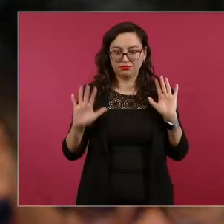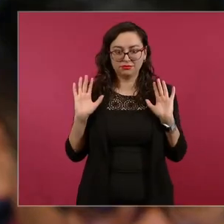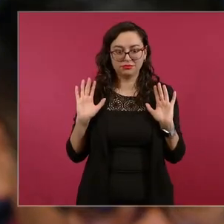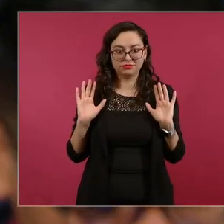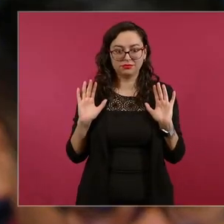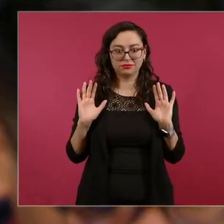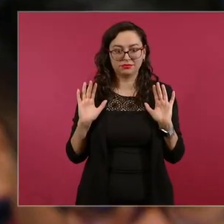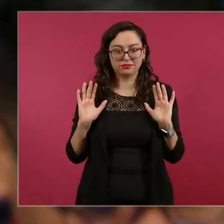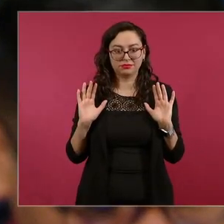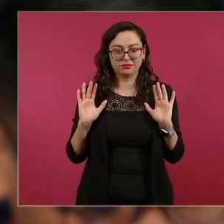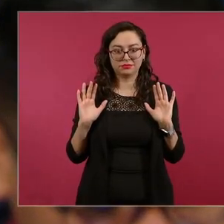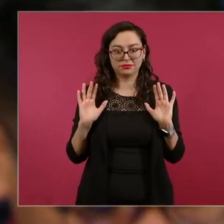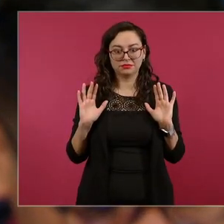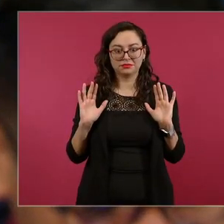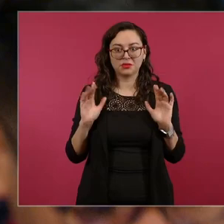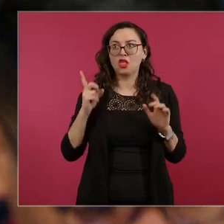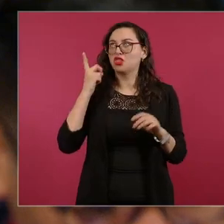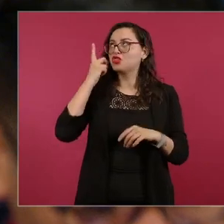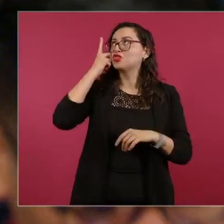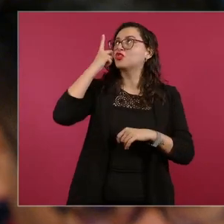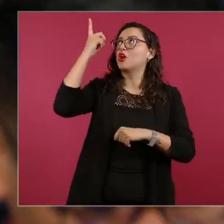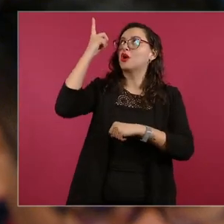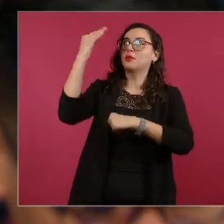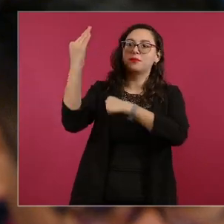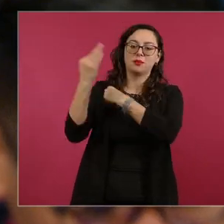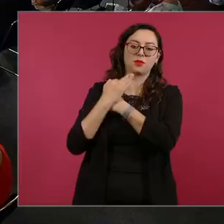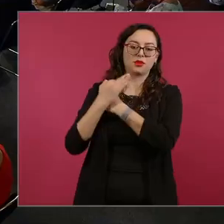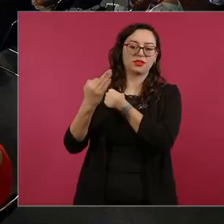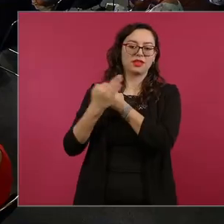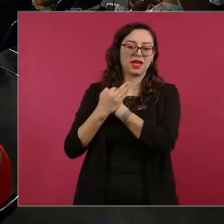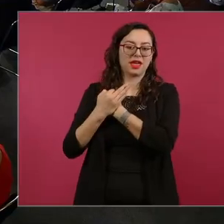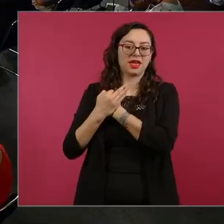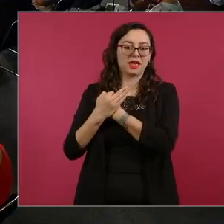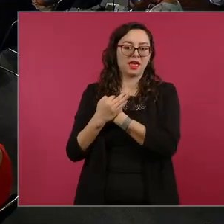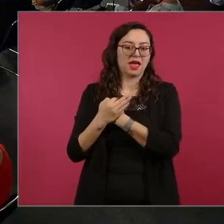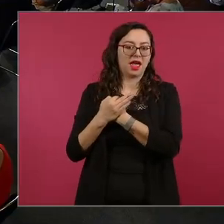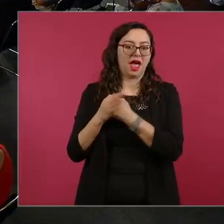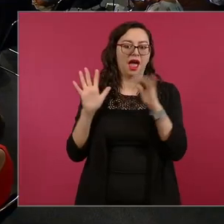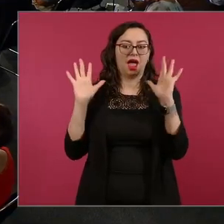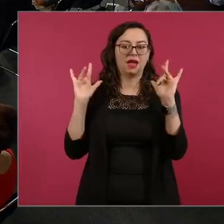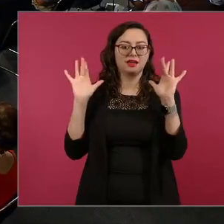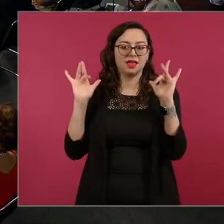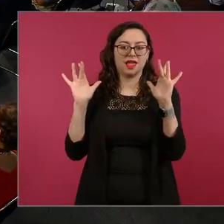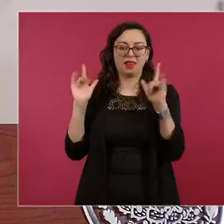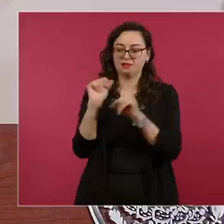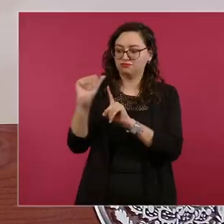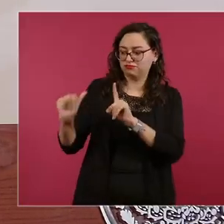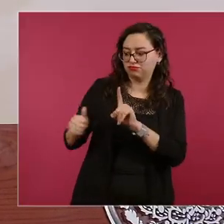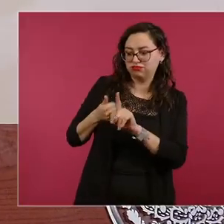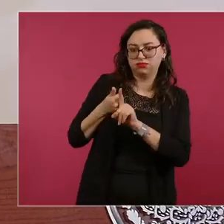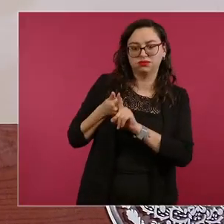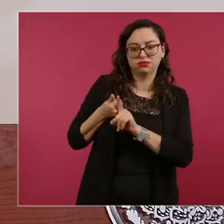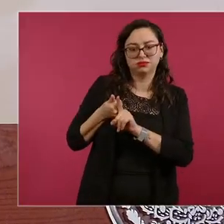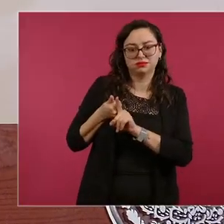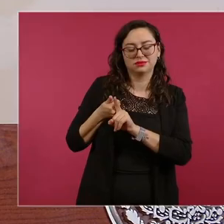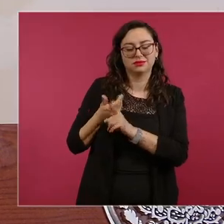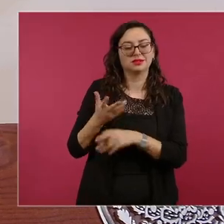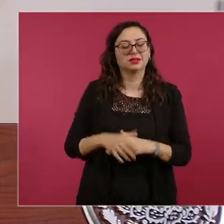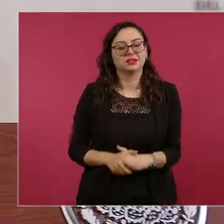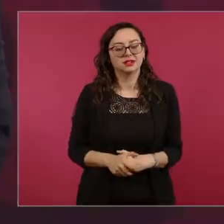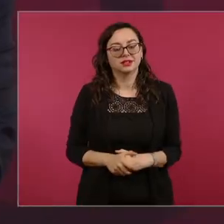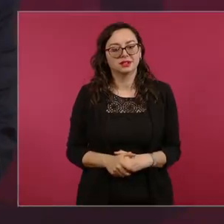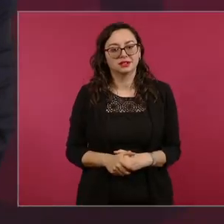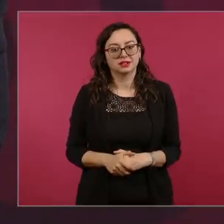Sí, me protege mi ángel de la guarda. Porque imagínense,